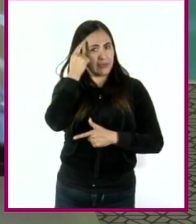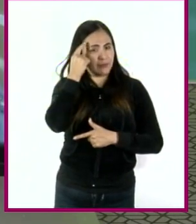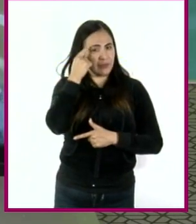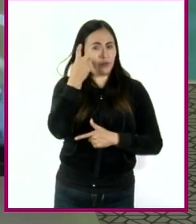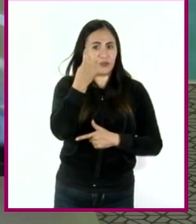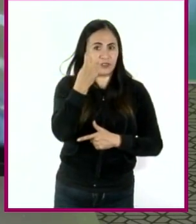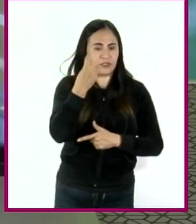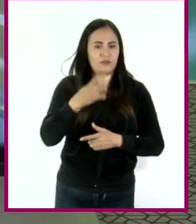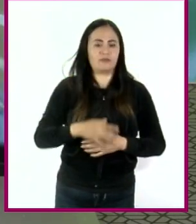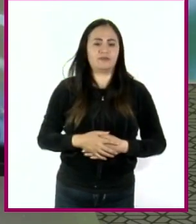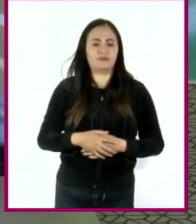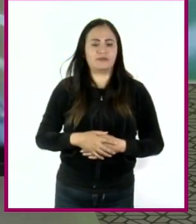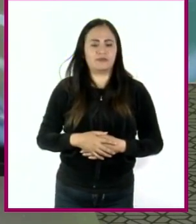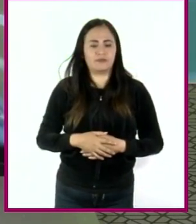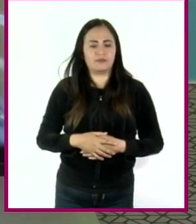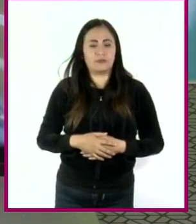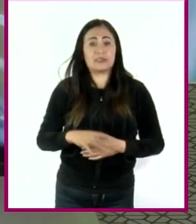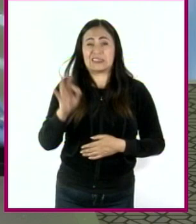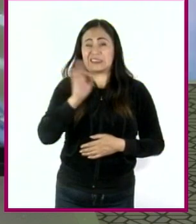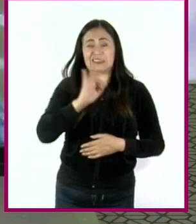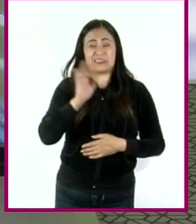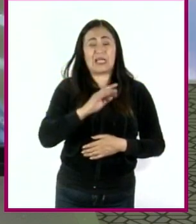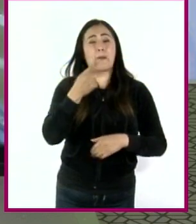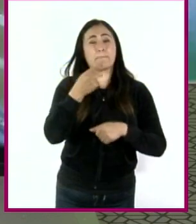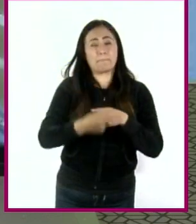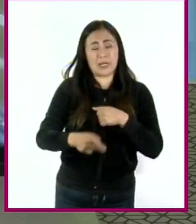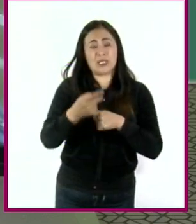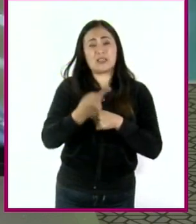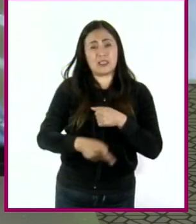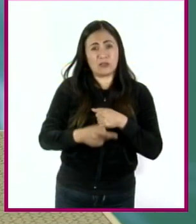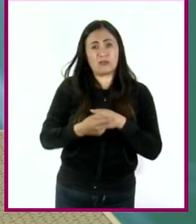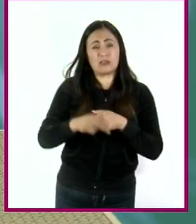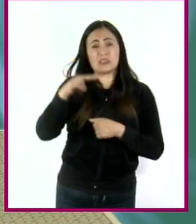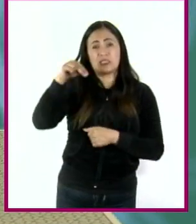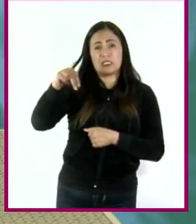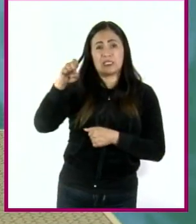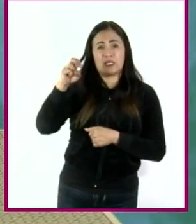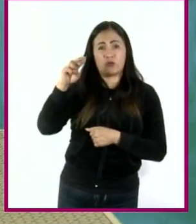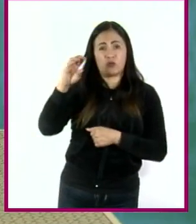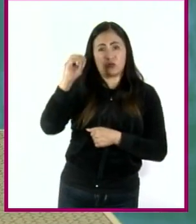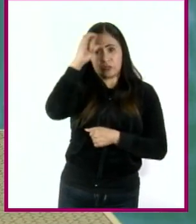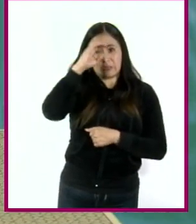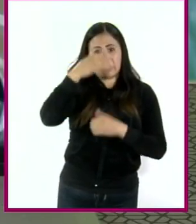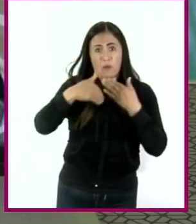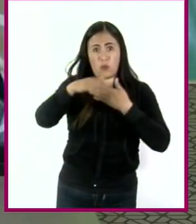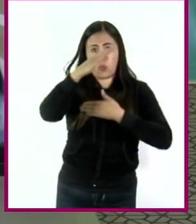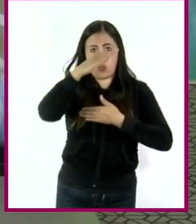libertad, eso podría estar en peligro si la neurociencia avanza. ¿Qué es aprender?